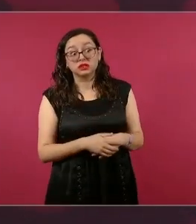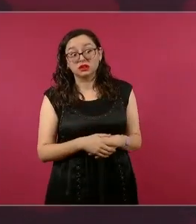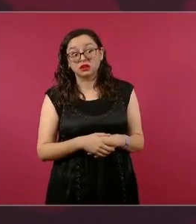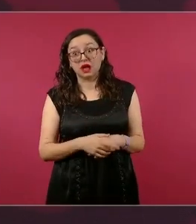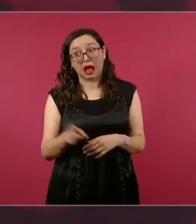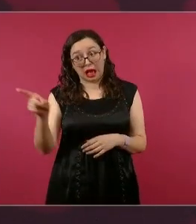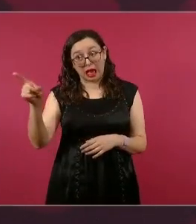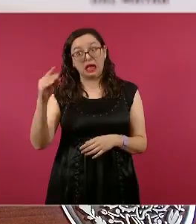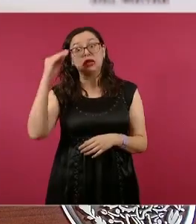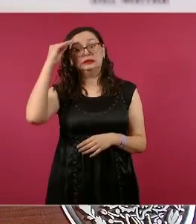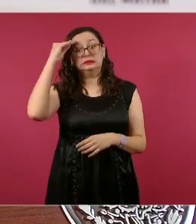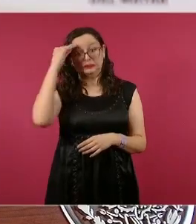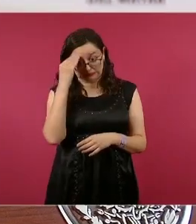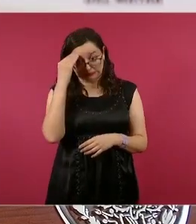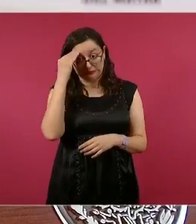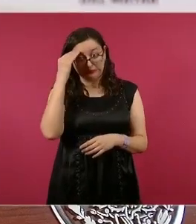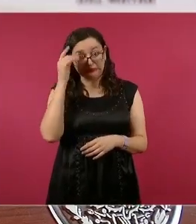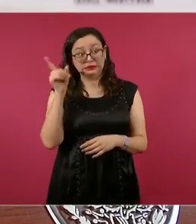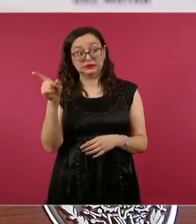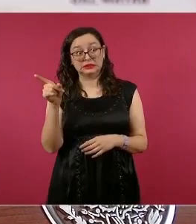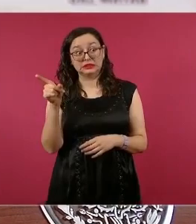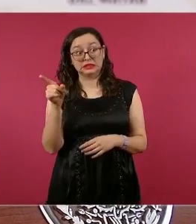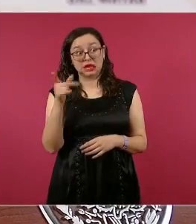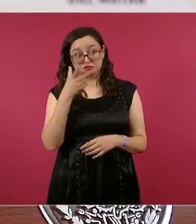finada mamá de